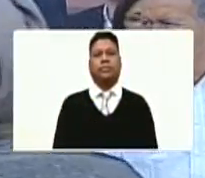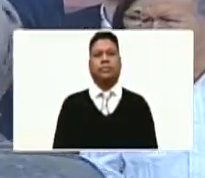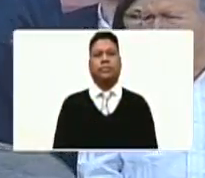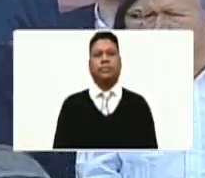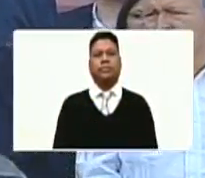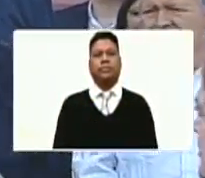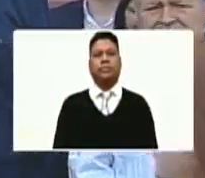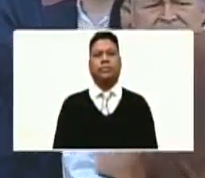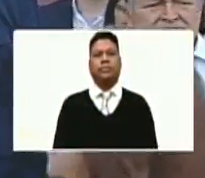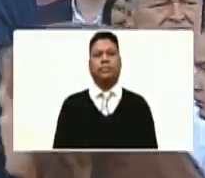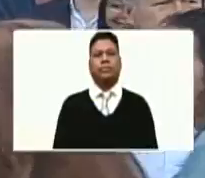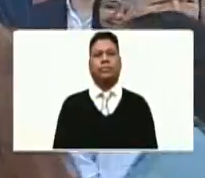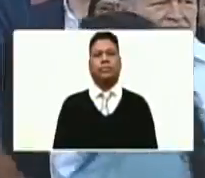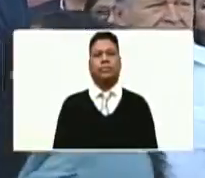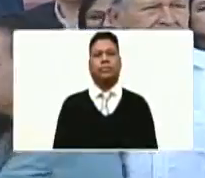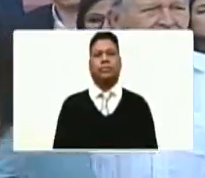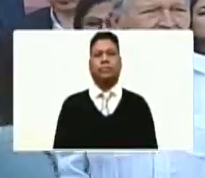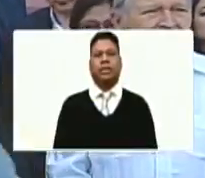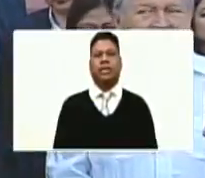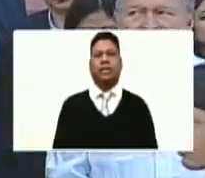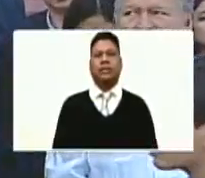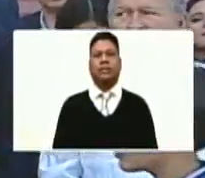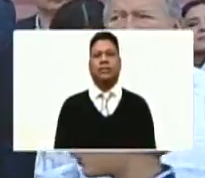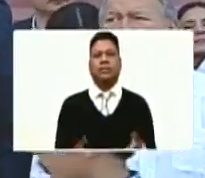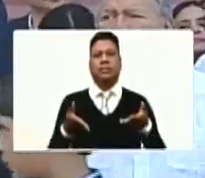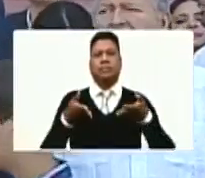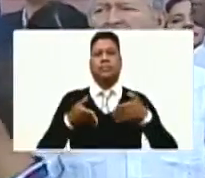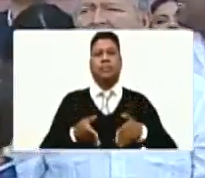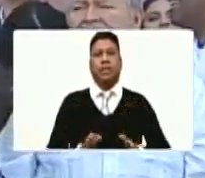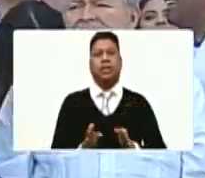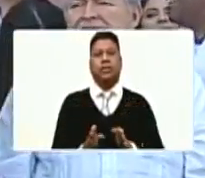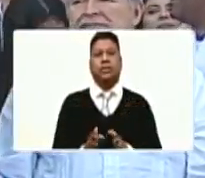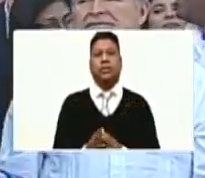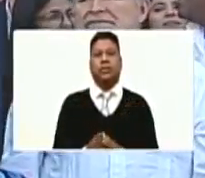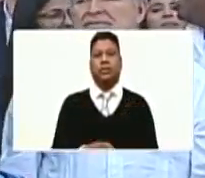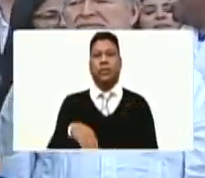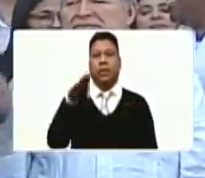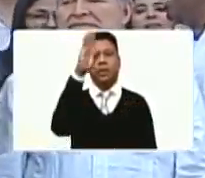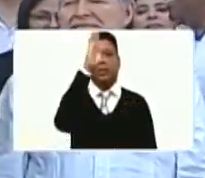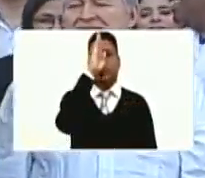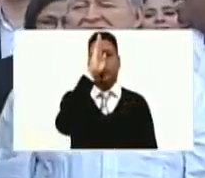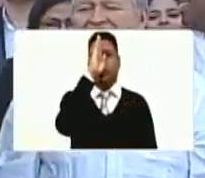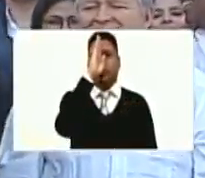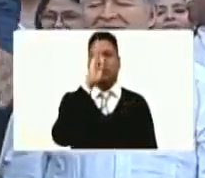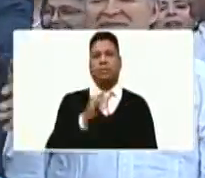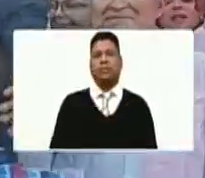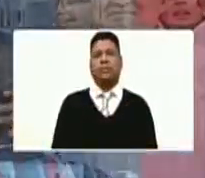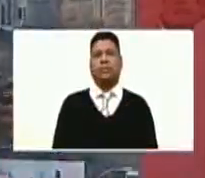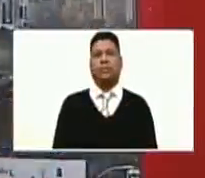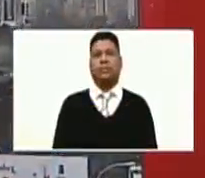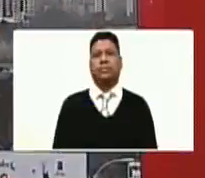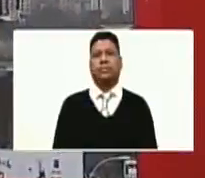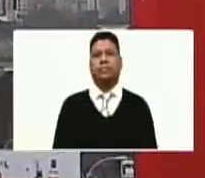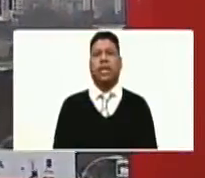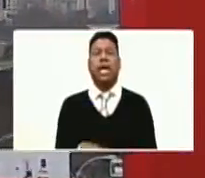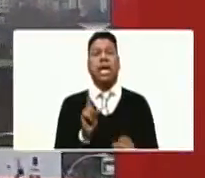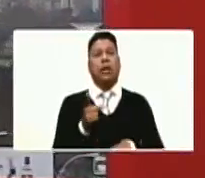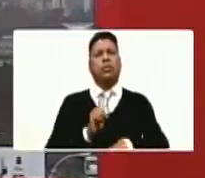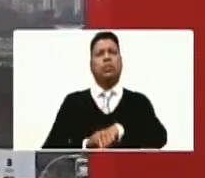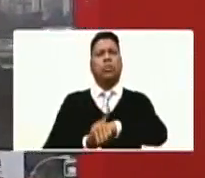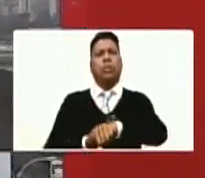historia de nuestro país. Ya comienza la cuenta regresiva para lo que va a ser precisamente el instante en el cual va a